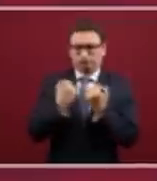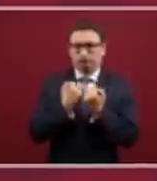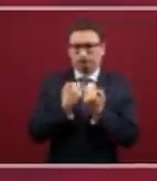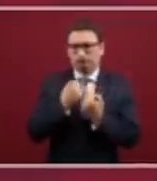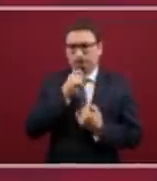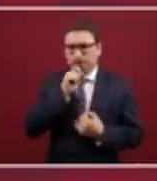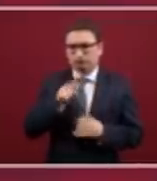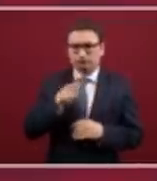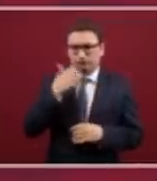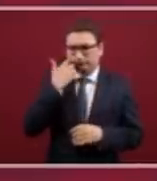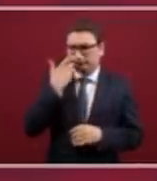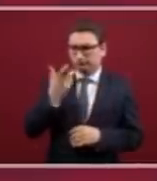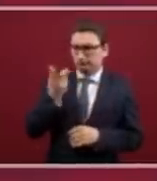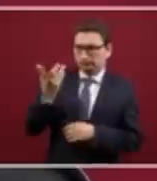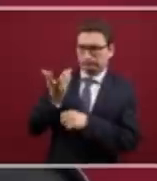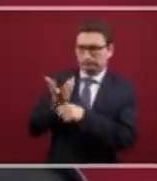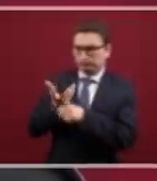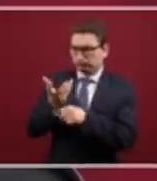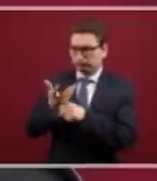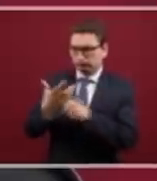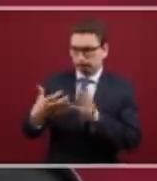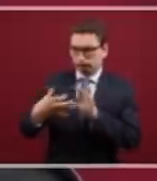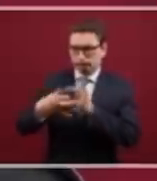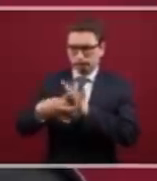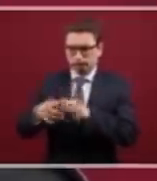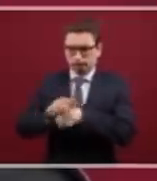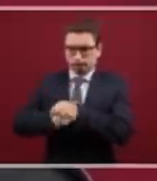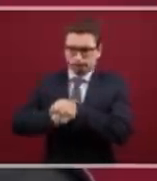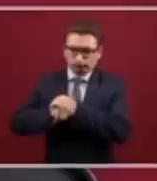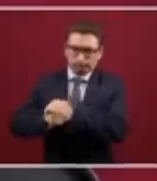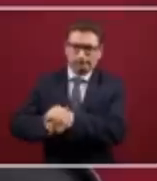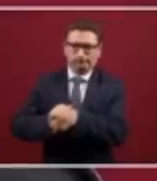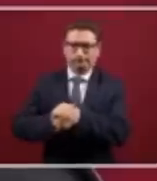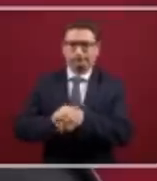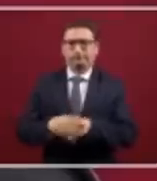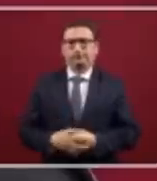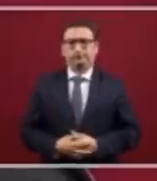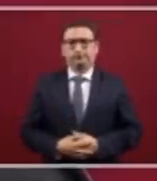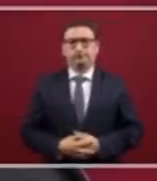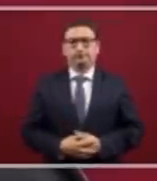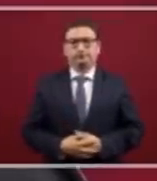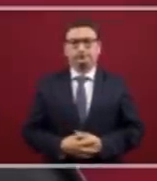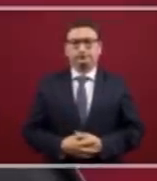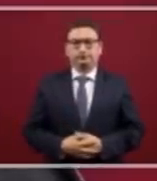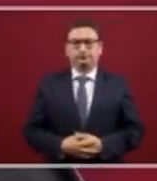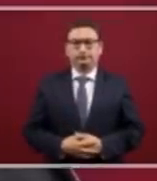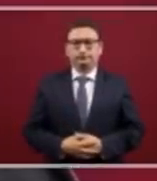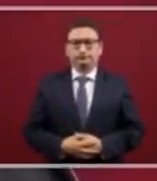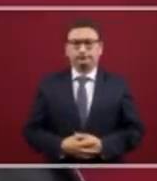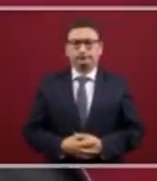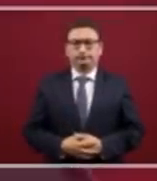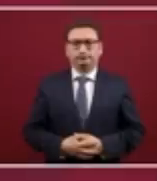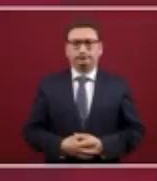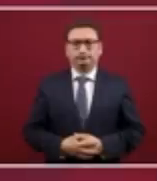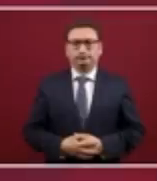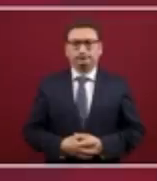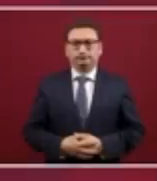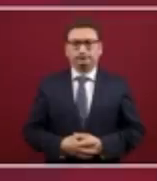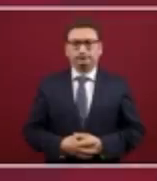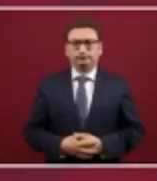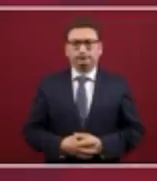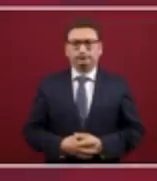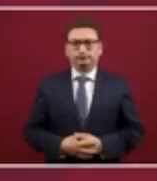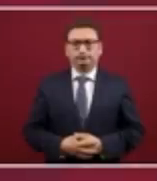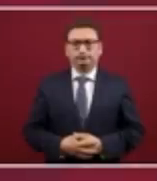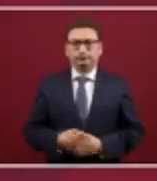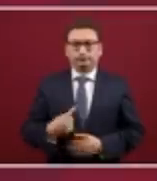con el propósito de fijar con claridad la postura de conservar una relación de amistad con el gobierno de eeuu el presidente de